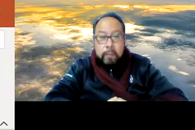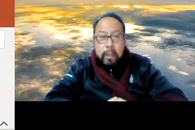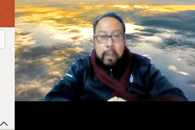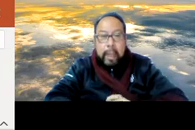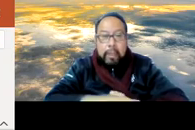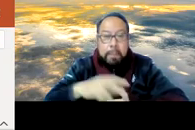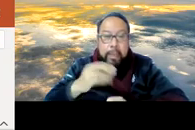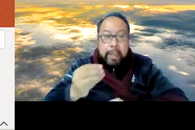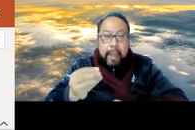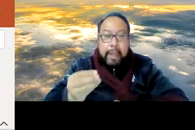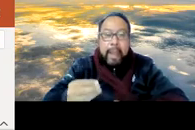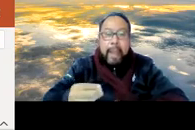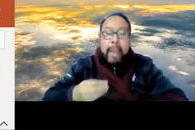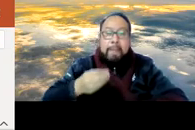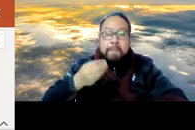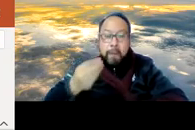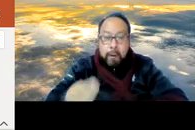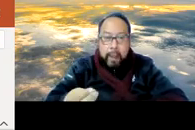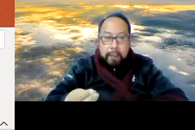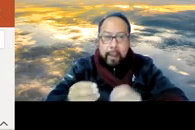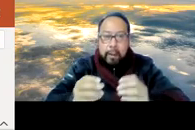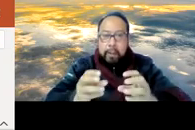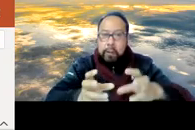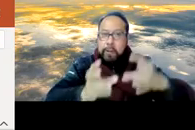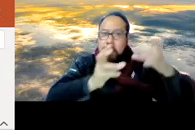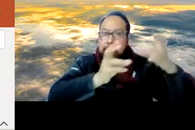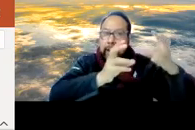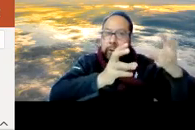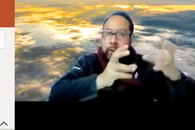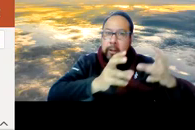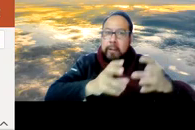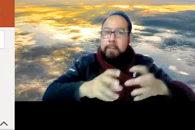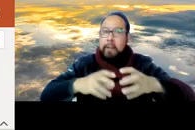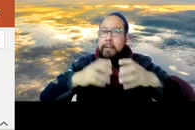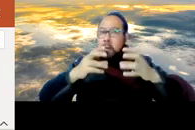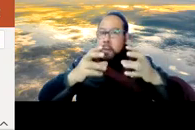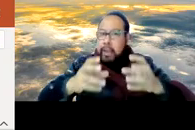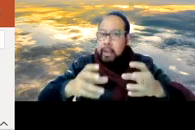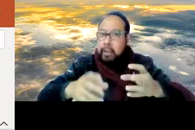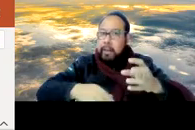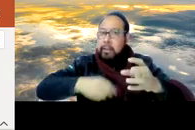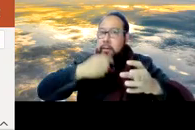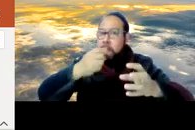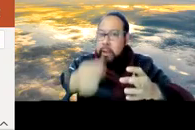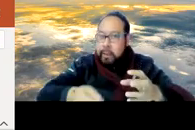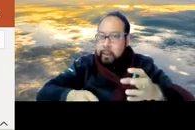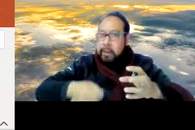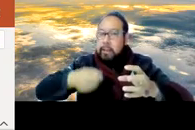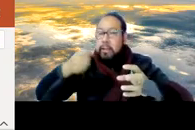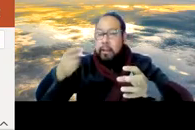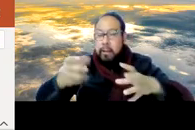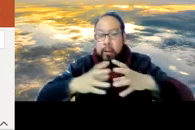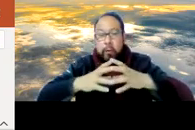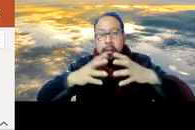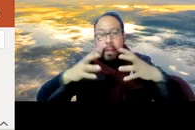expositivos. Explican e informan, vean, muy diferente al otro, que van a argumentar, que van a tener pruebas, que